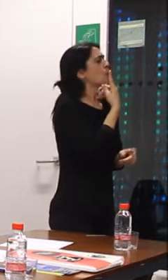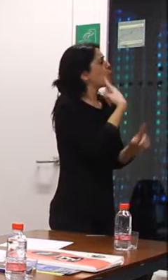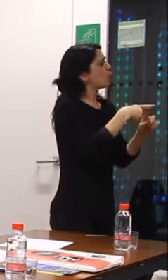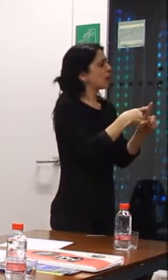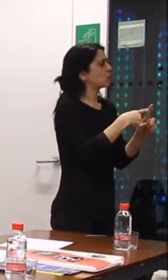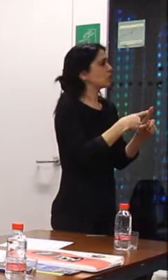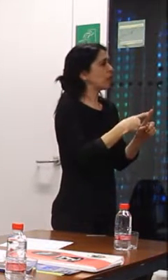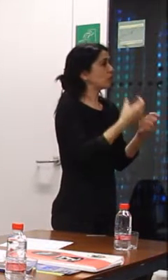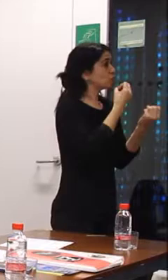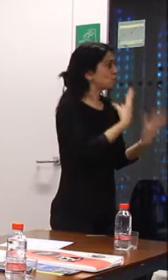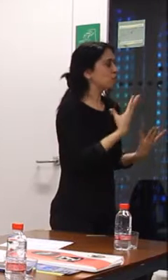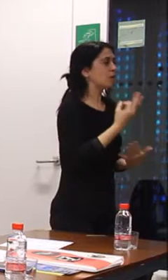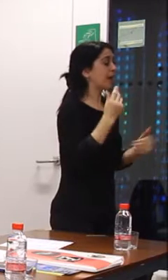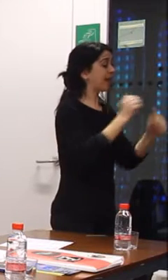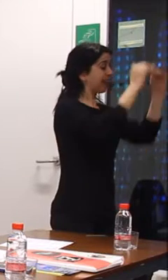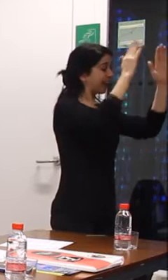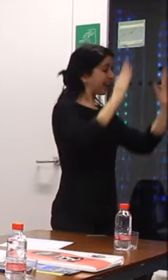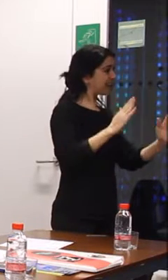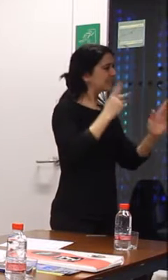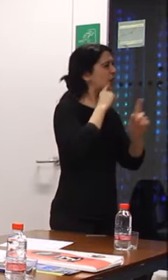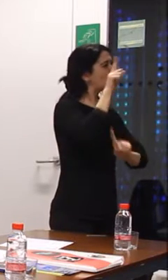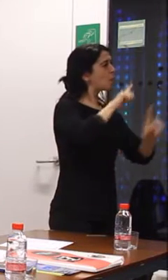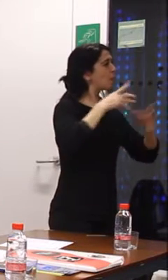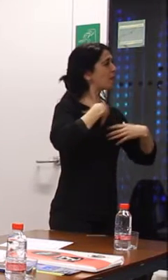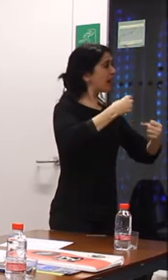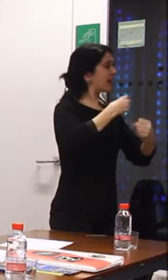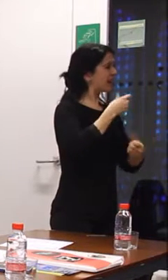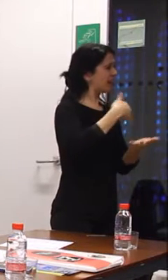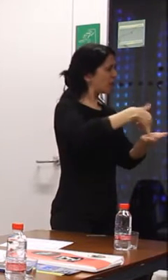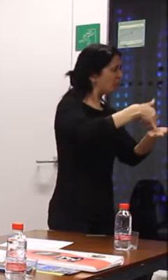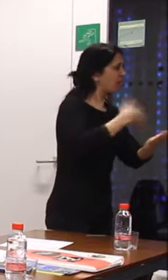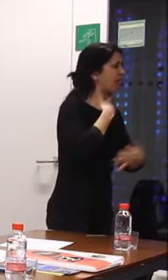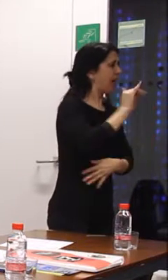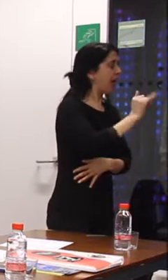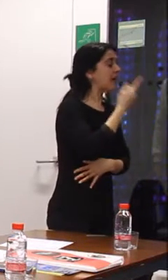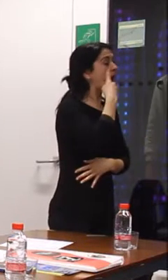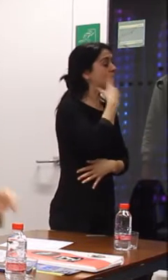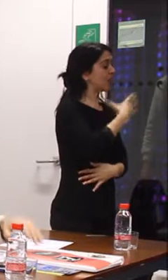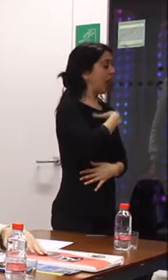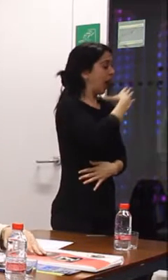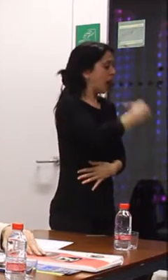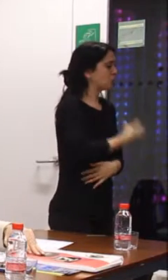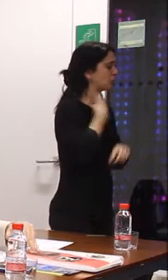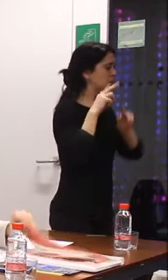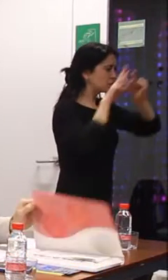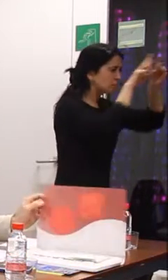de vivienda con deficiencias energéticas pues a nivel municipal o a nivel